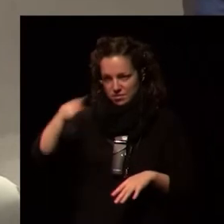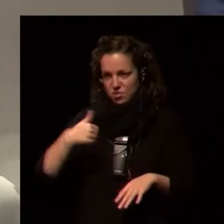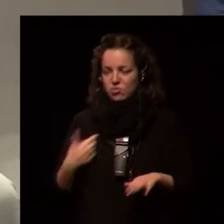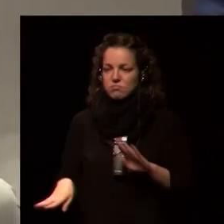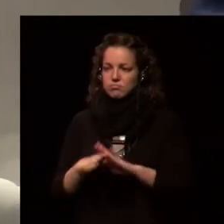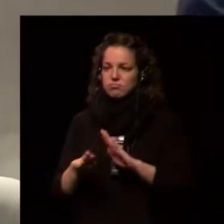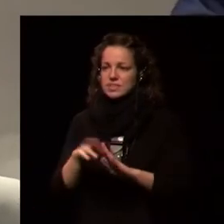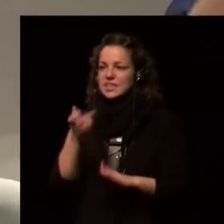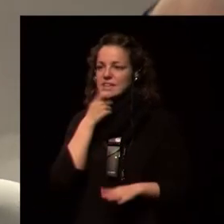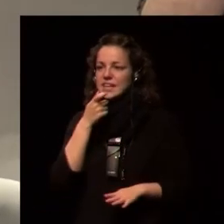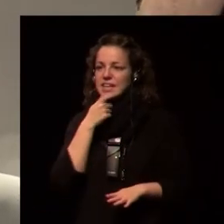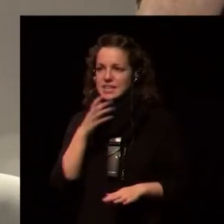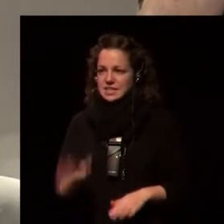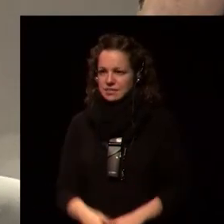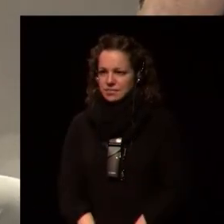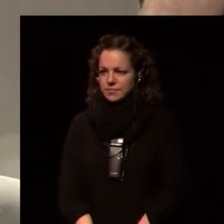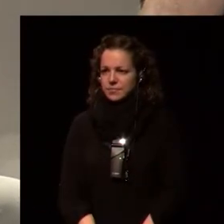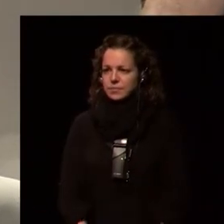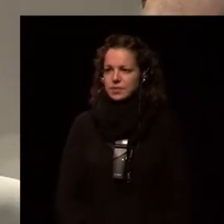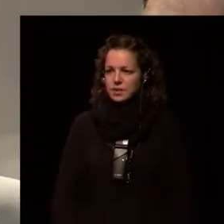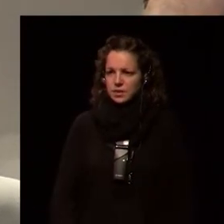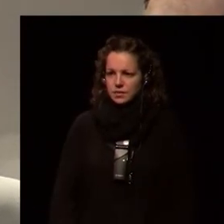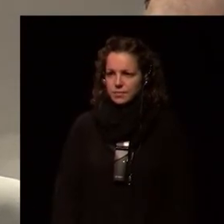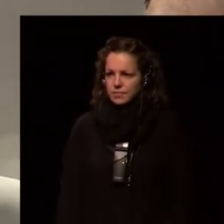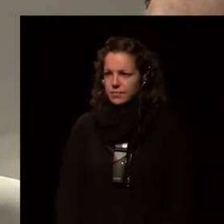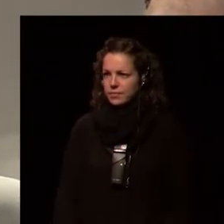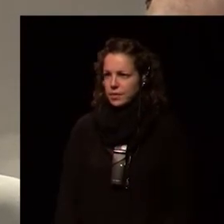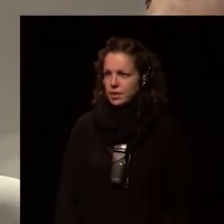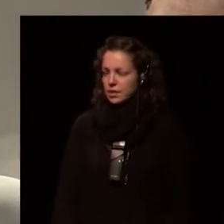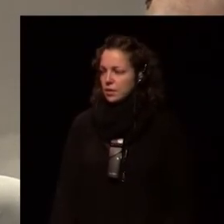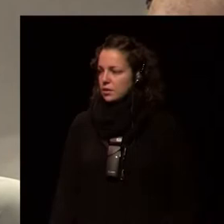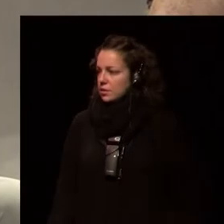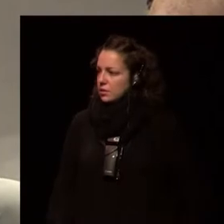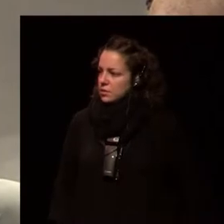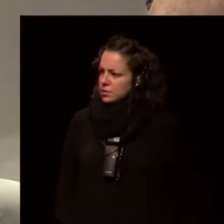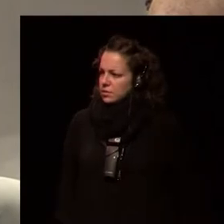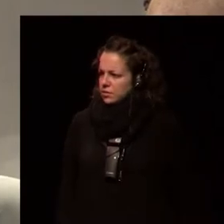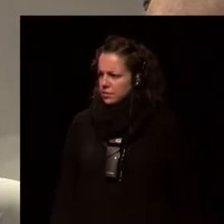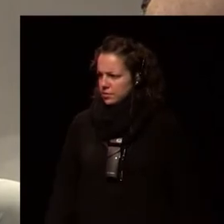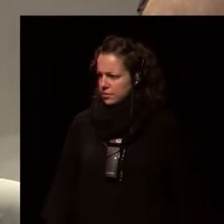inglés, con su permiso. Y con mis gafas.